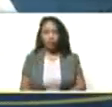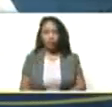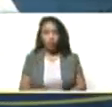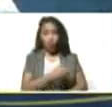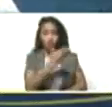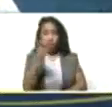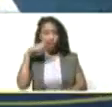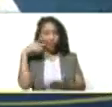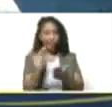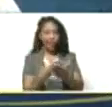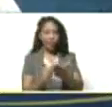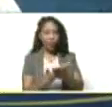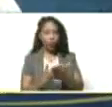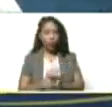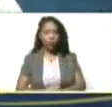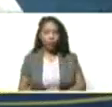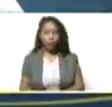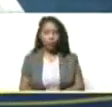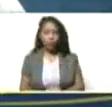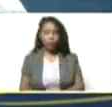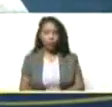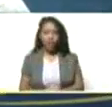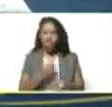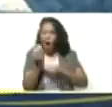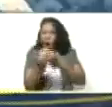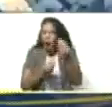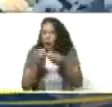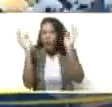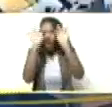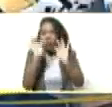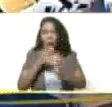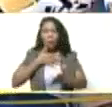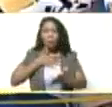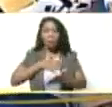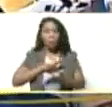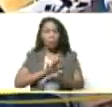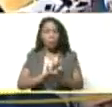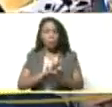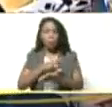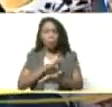Ustedes han sido testigos de cómo de manera serena,